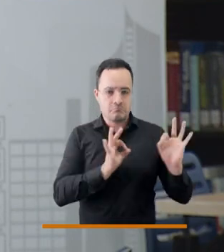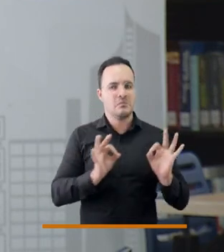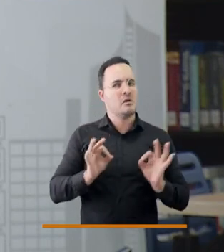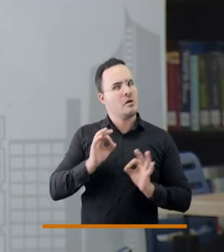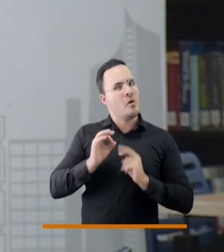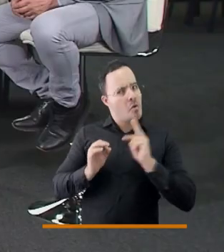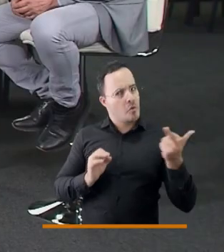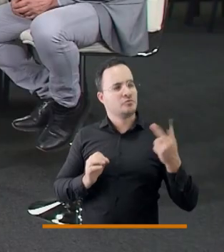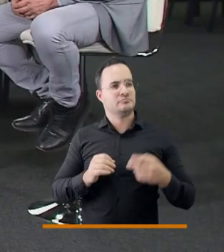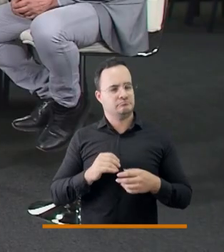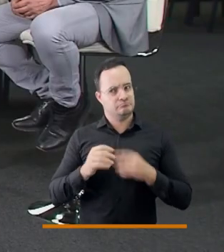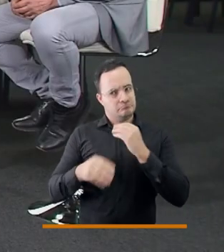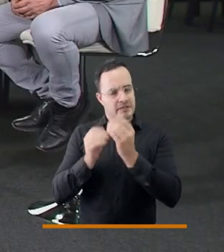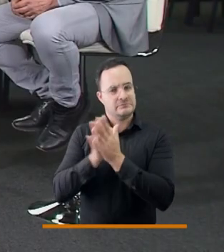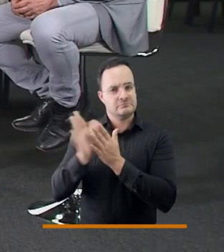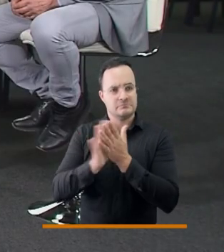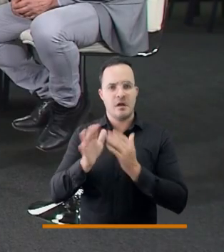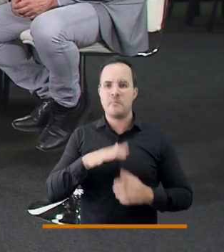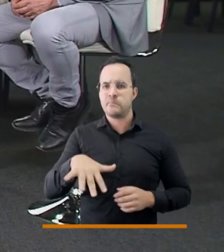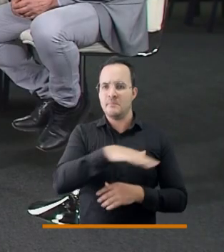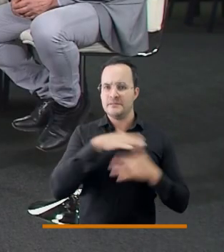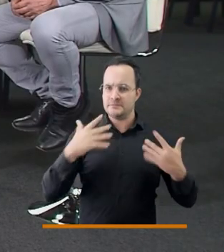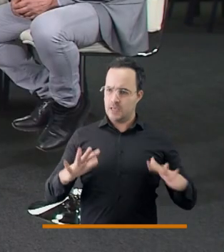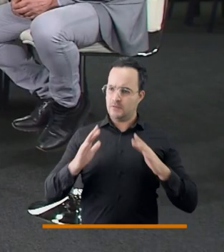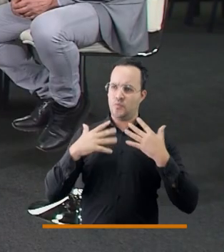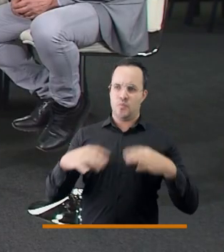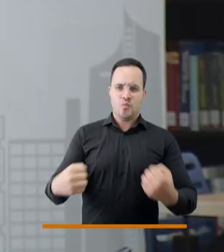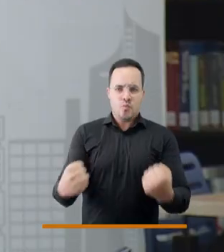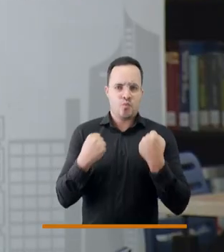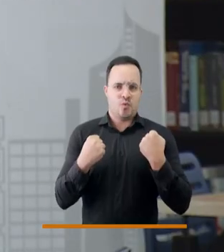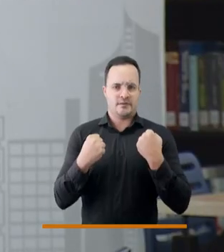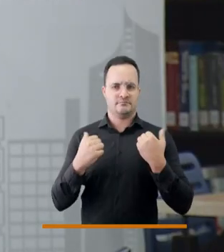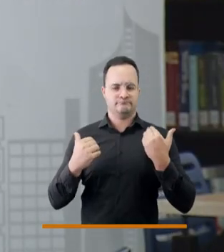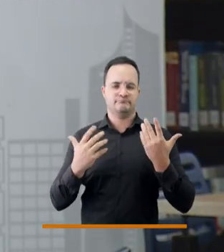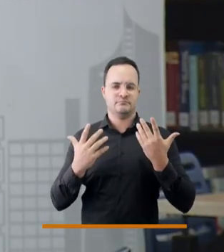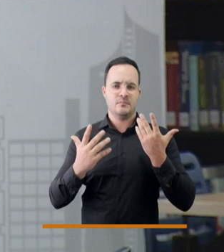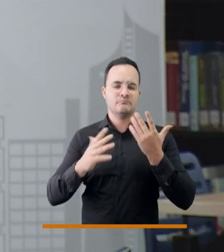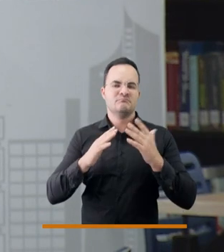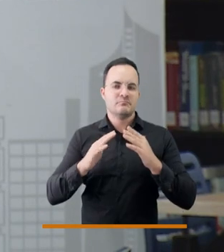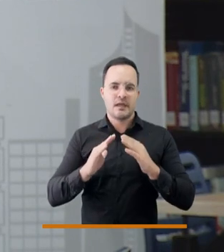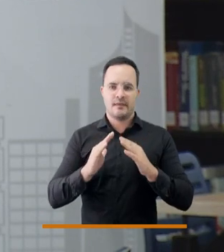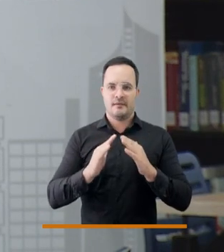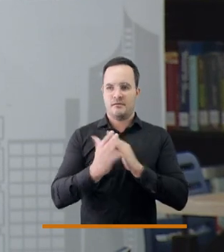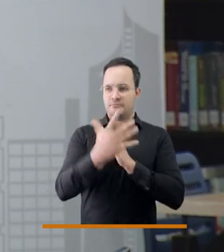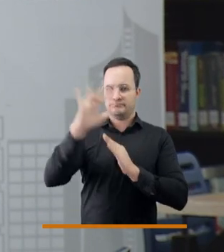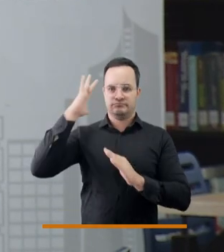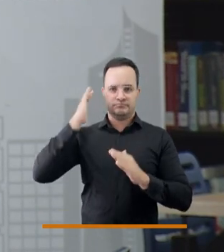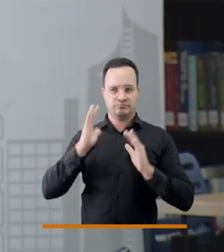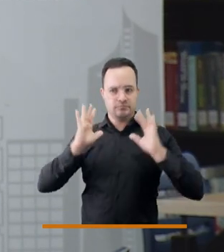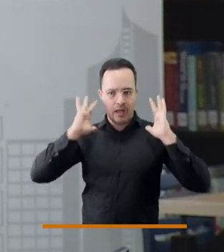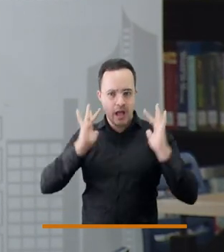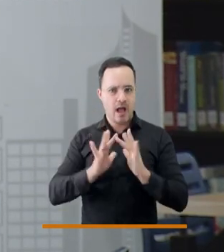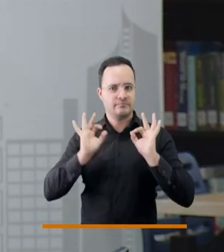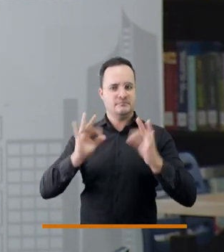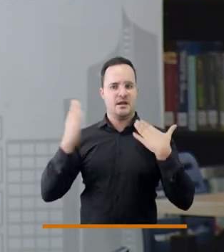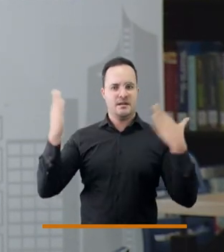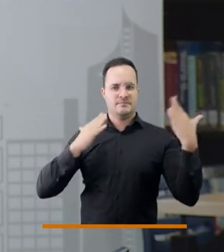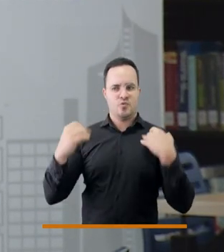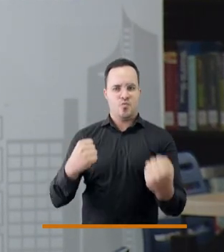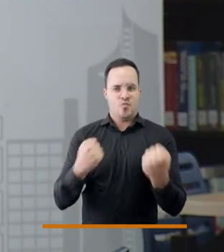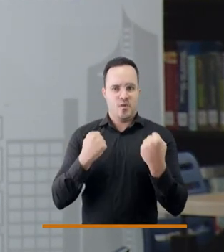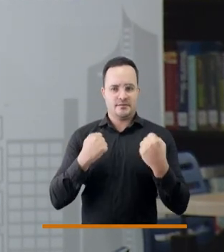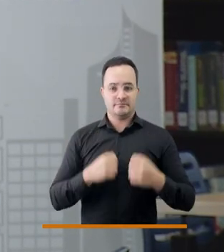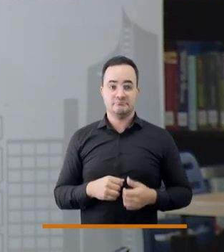también reconocido como un distrito rural campesino y la zona que involucra el lote de la cárcel, dicen los críticos que es